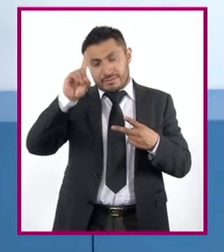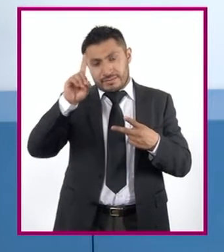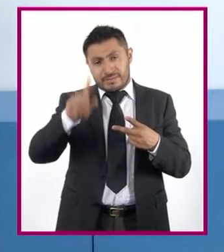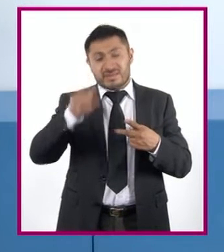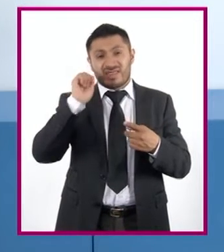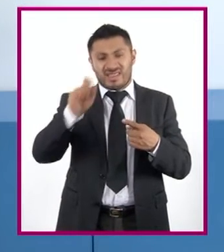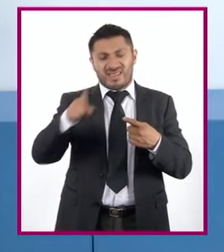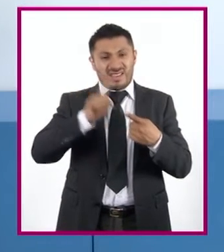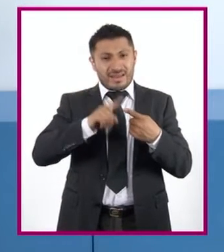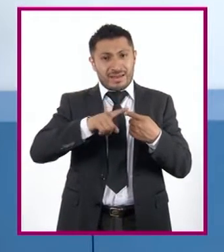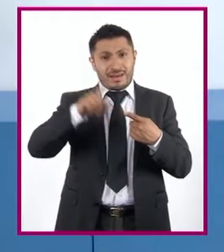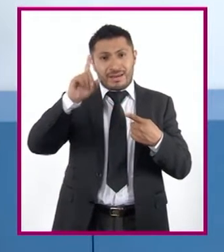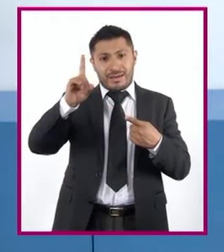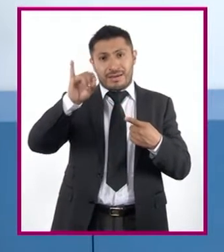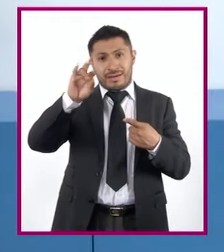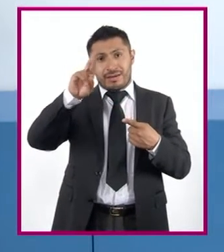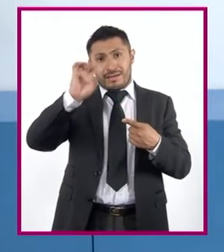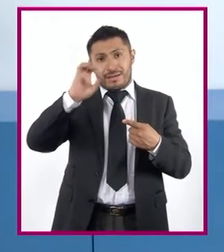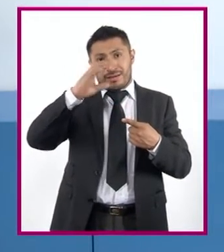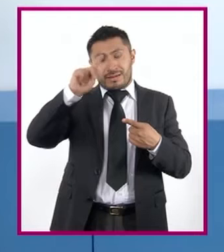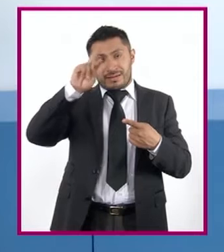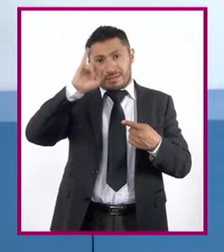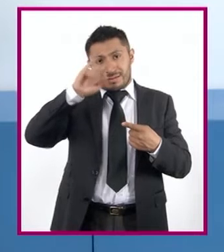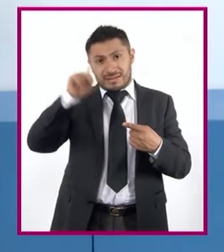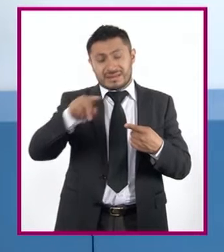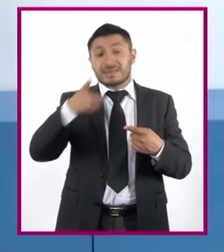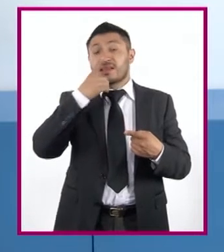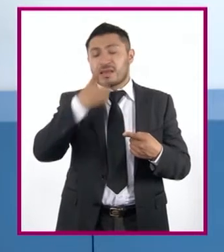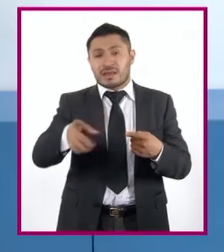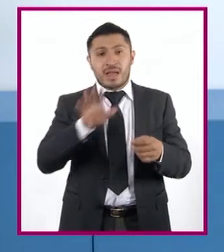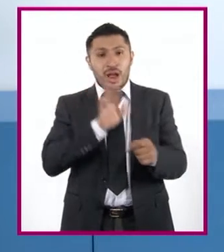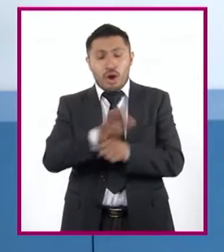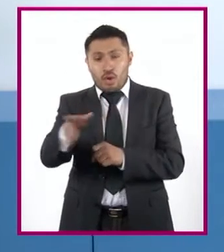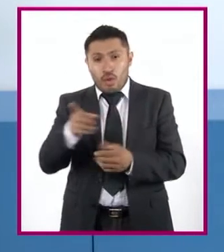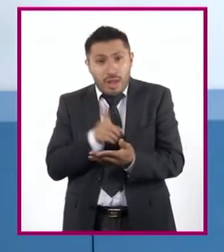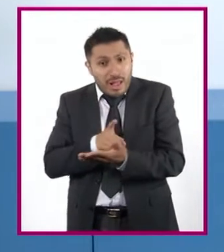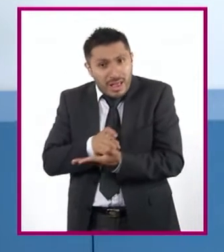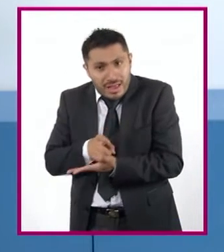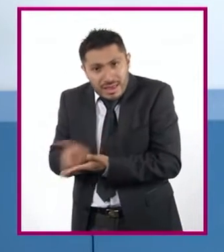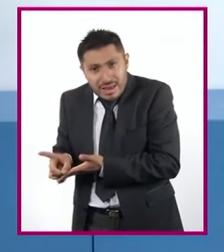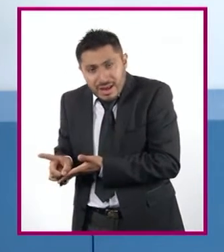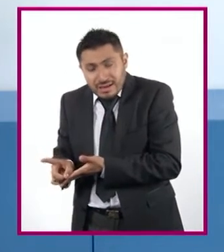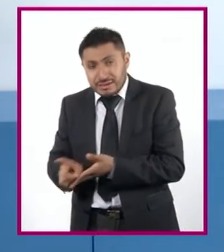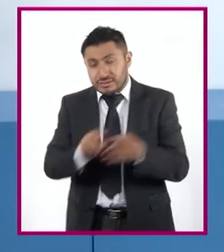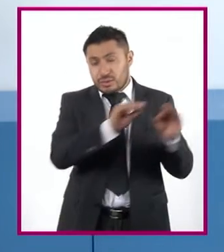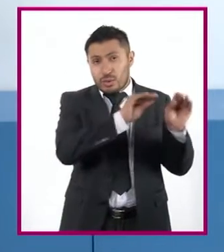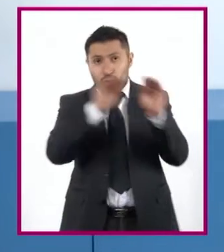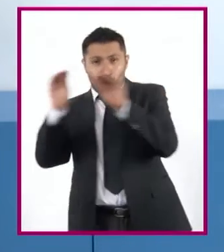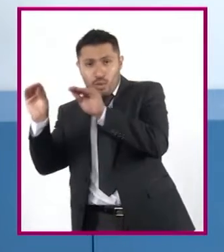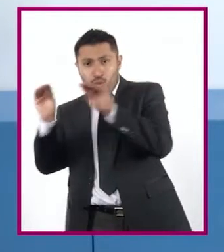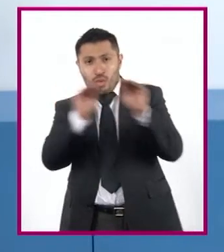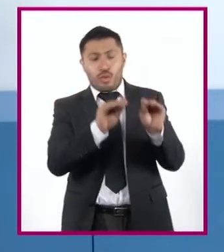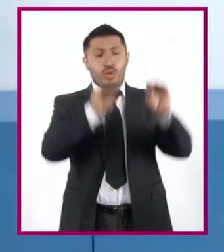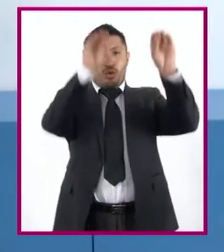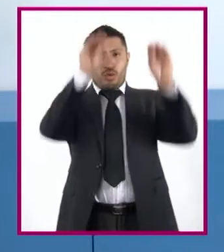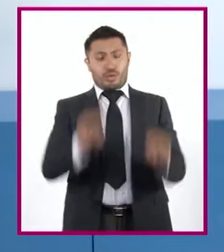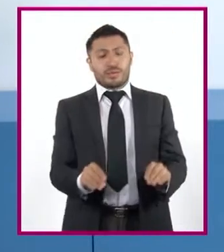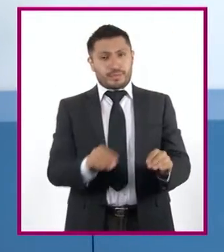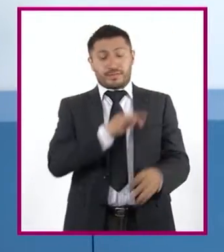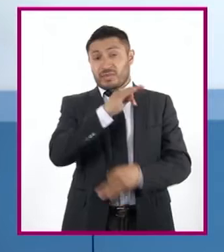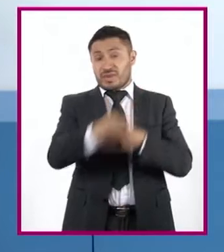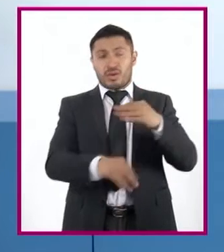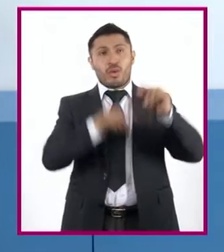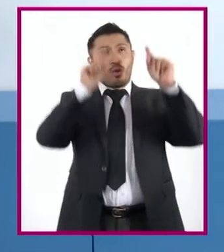La directriz nos indica hacia dónde vamos a mover la figura. Todos los vértices se mueven en la misma